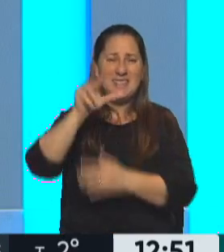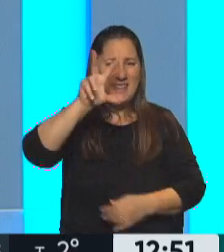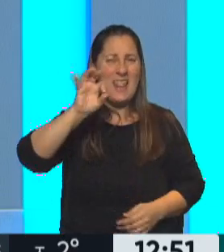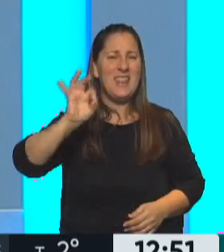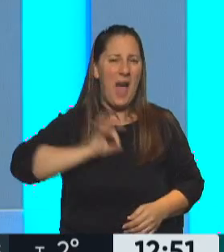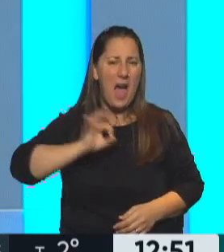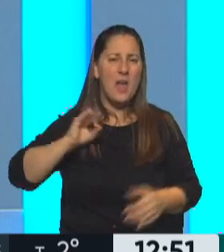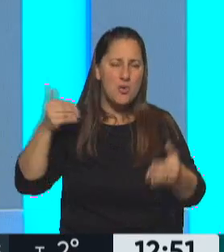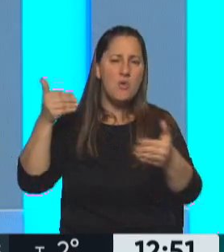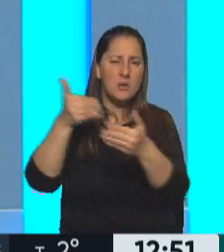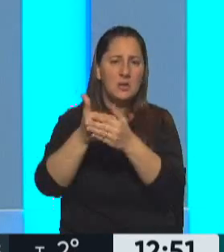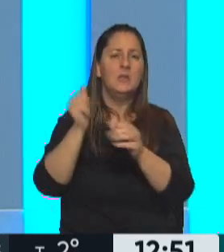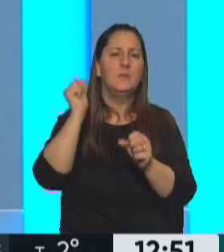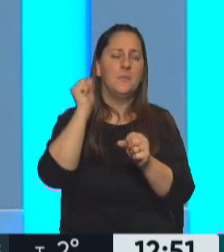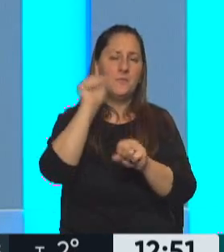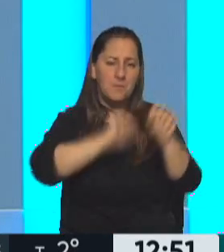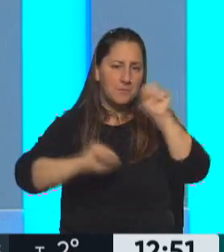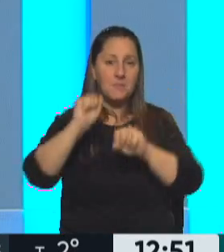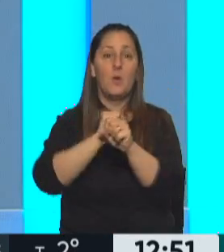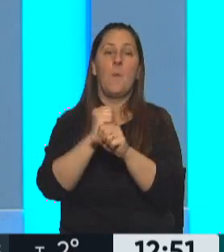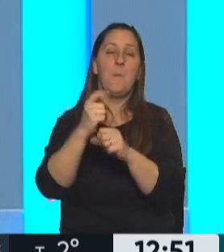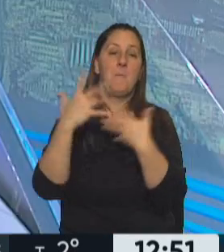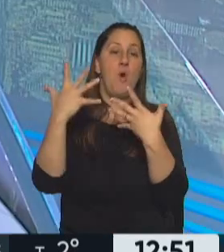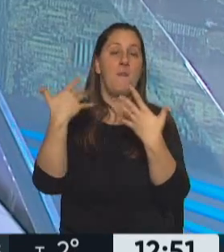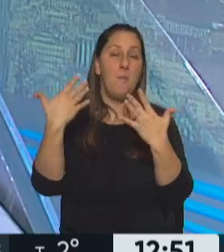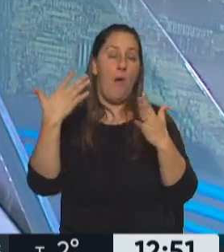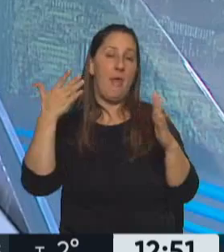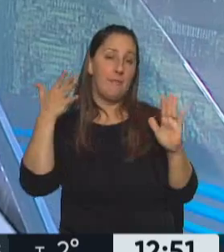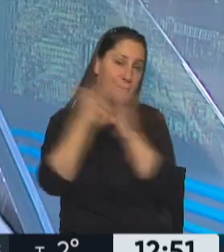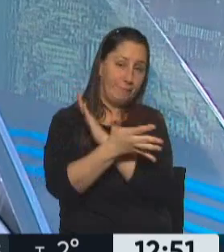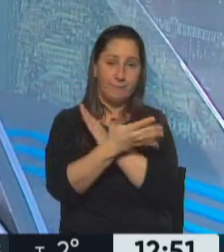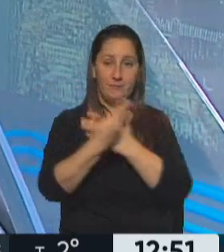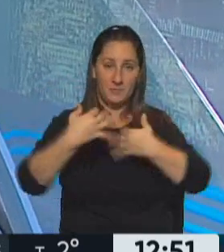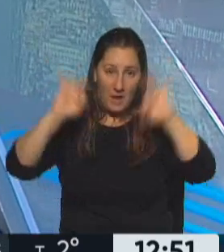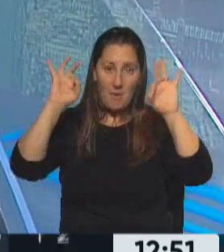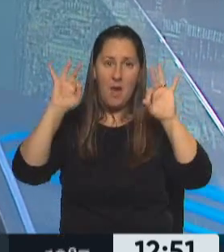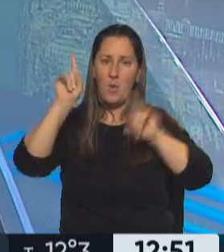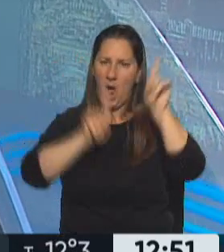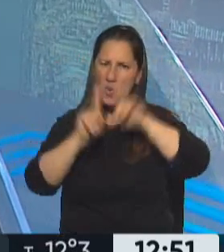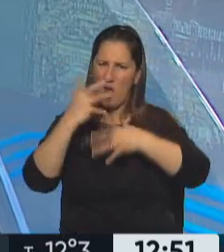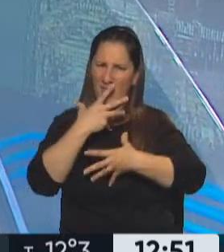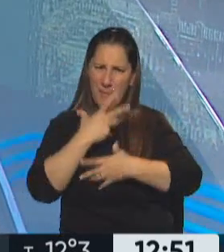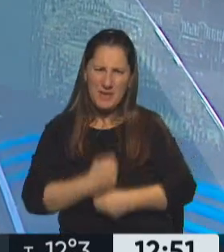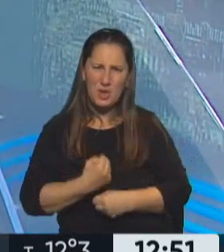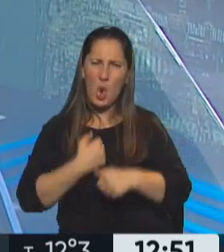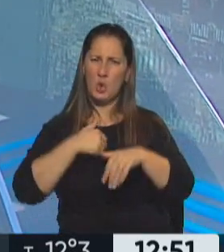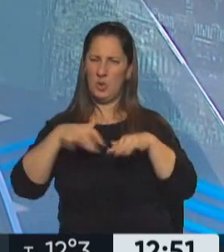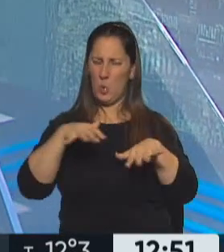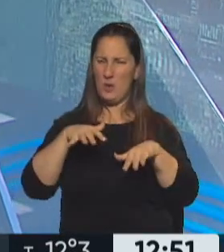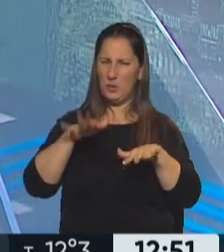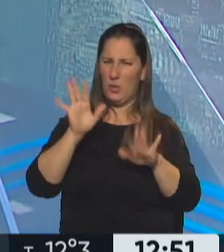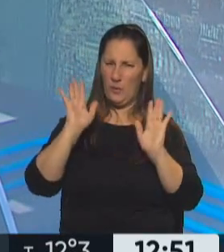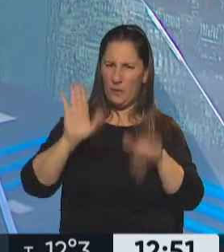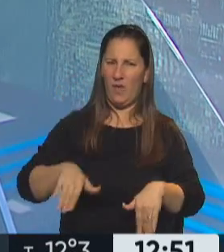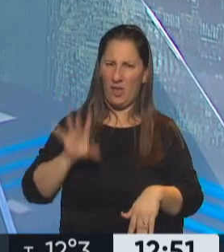algunas estuvieron trabajando cuando se pueden ir de ahí cuando pueden sobreponerse porque algunas terminan con mucha depresión con situaciones muy difíciles